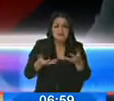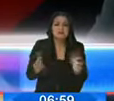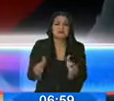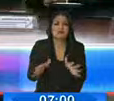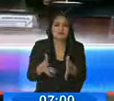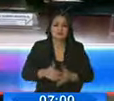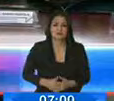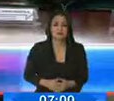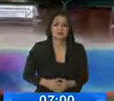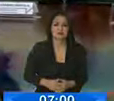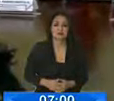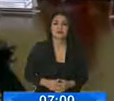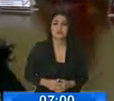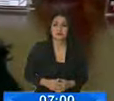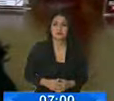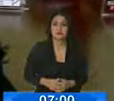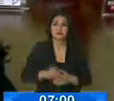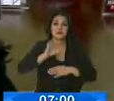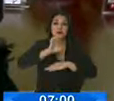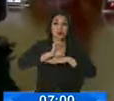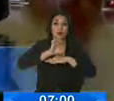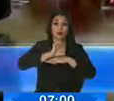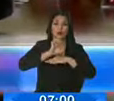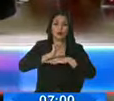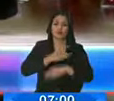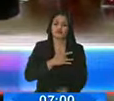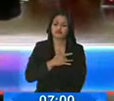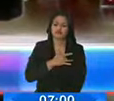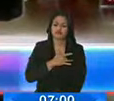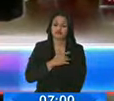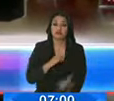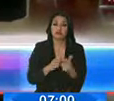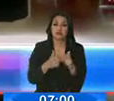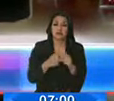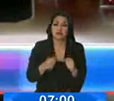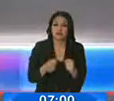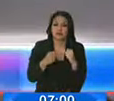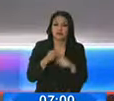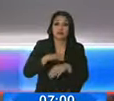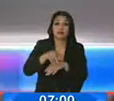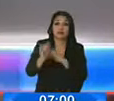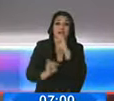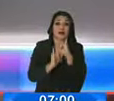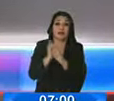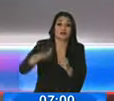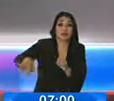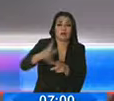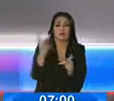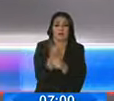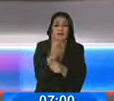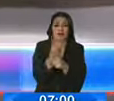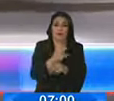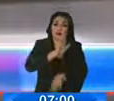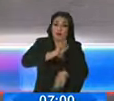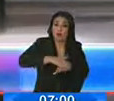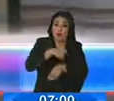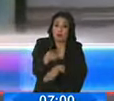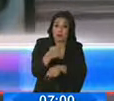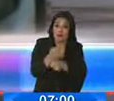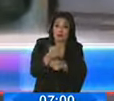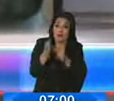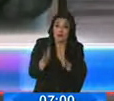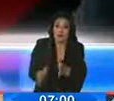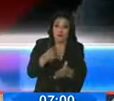concluyentes. Navas resaltó que el Ecuador enfrenta el gran desafío del crimen organizado internacional y que responsabilizó de la situación de los trabajadores